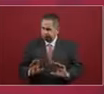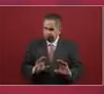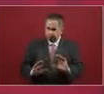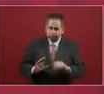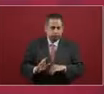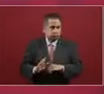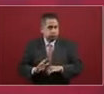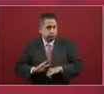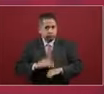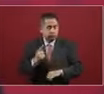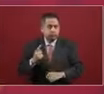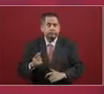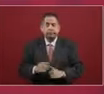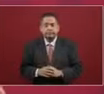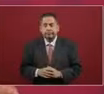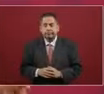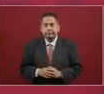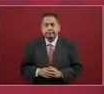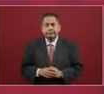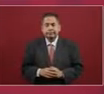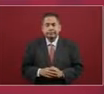porque